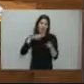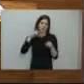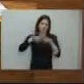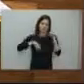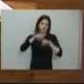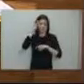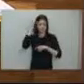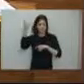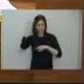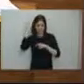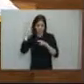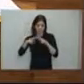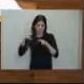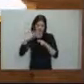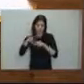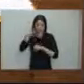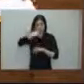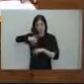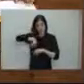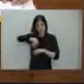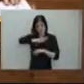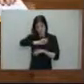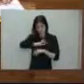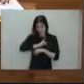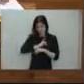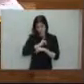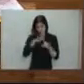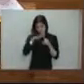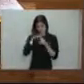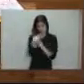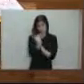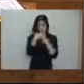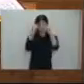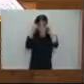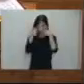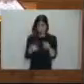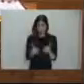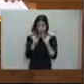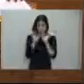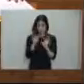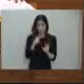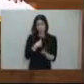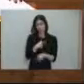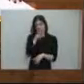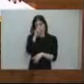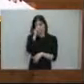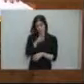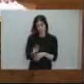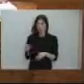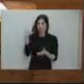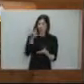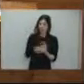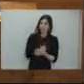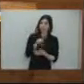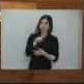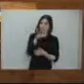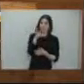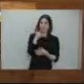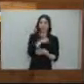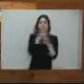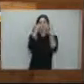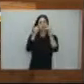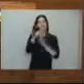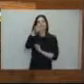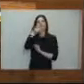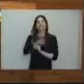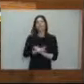Nosotros, en aquel escenario presupuestario, y quiero recordarlo hoy aquí, porque no estamos hablando de un presupuesto hoy, estamos hablando de